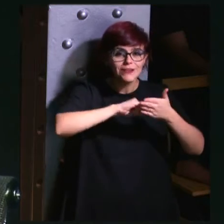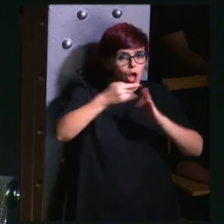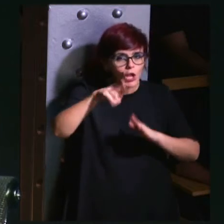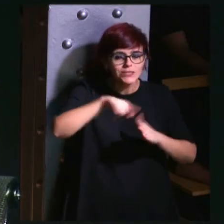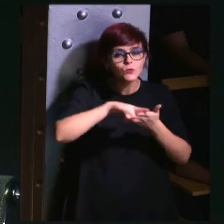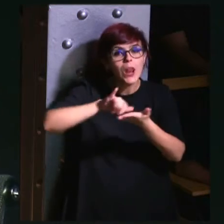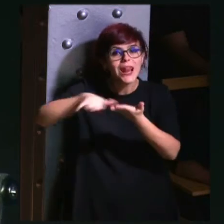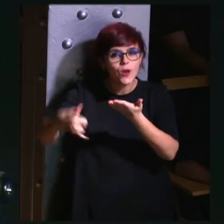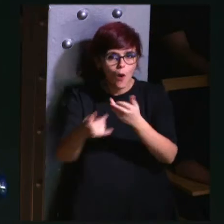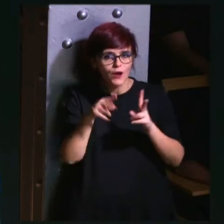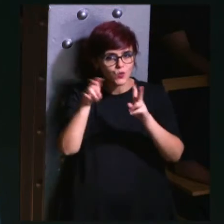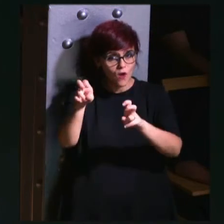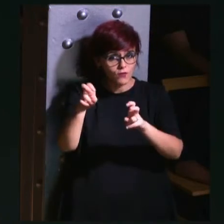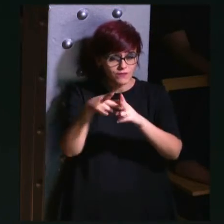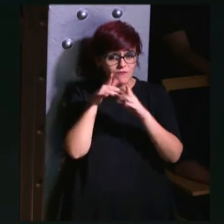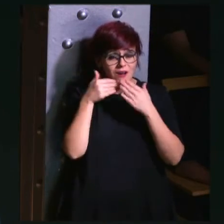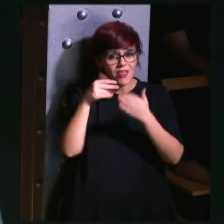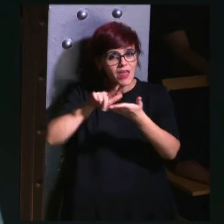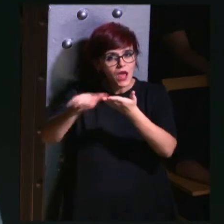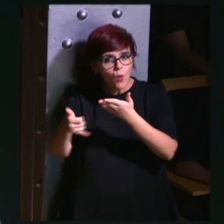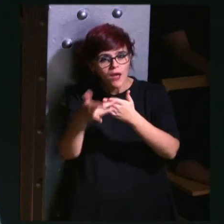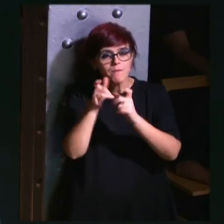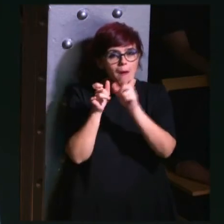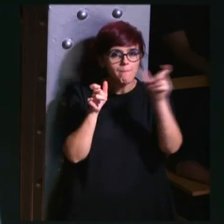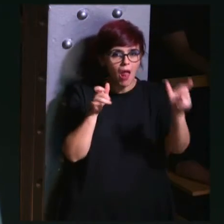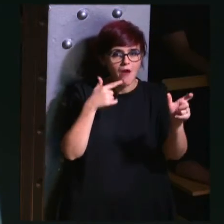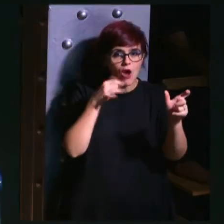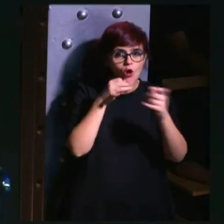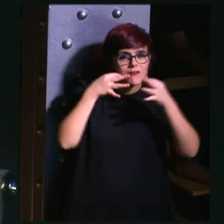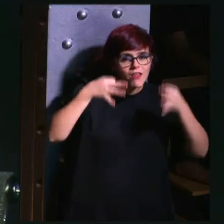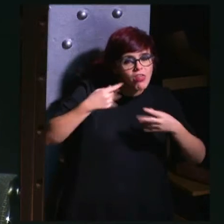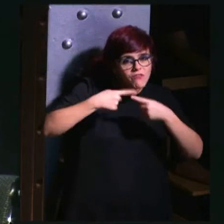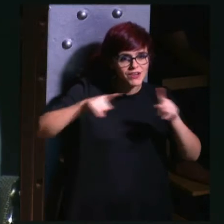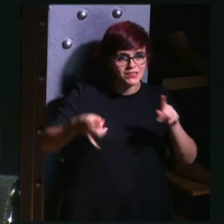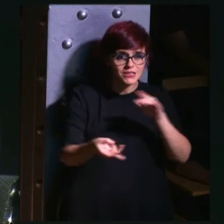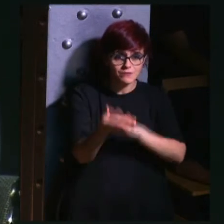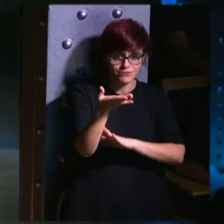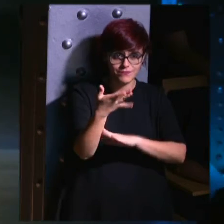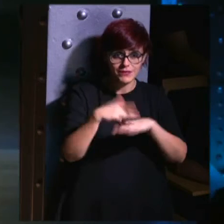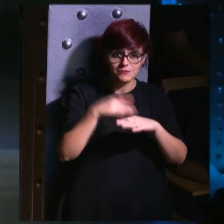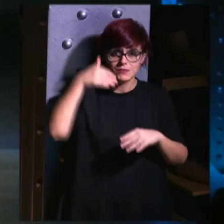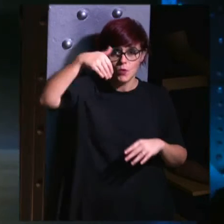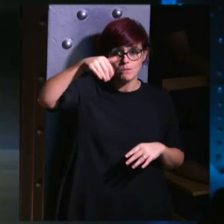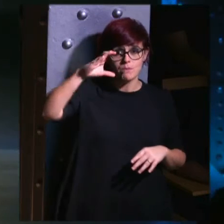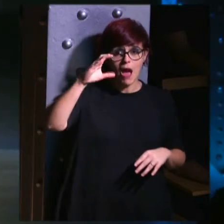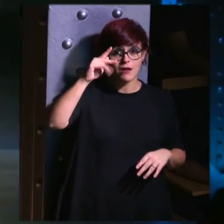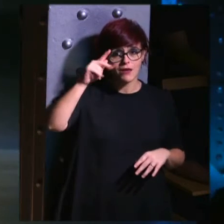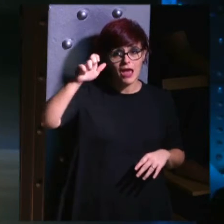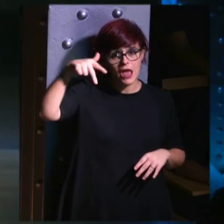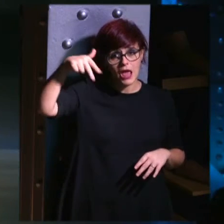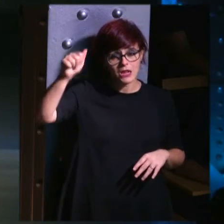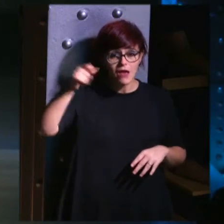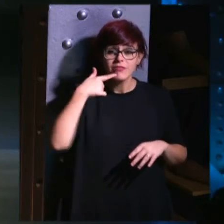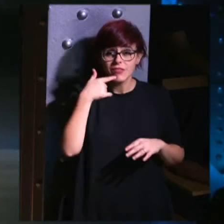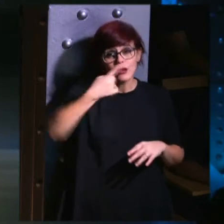ayudar a crear nuevas palabras, nuevas realidades, ¿no? Y decía Tenés Máquina también que evolucionamos tan